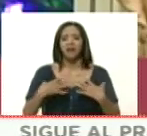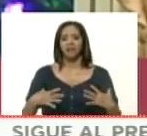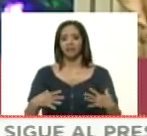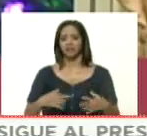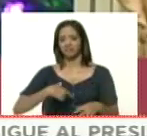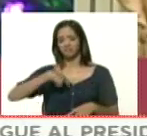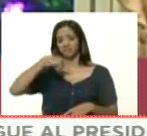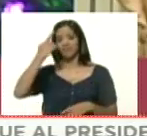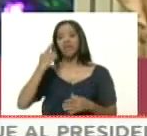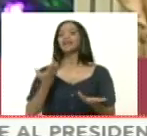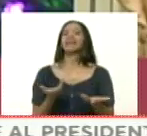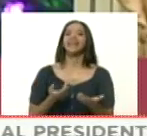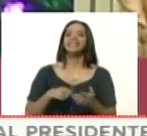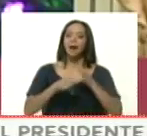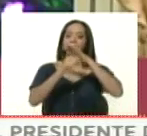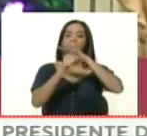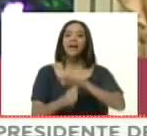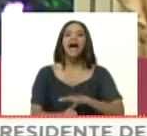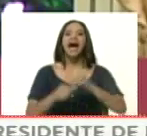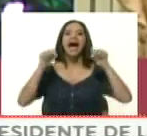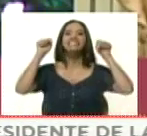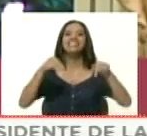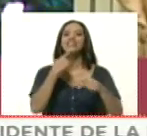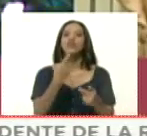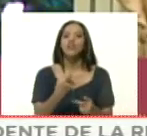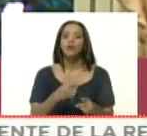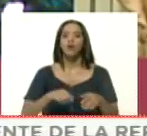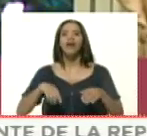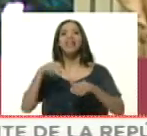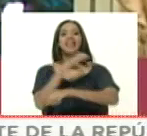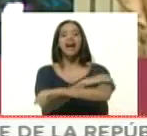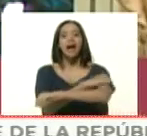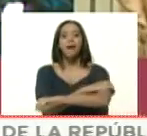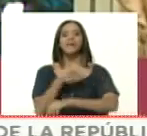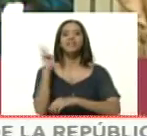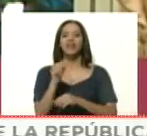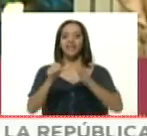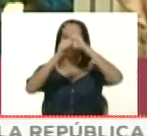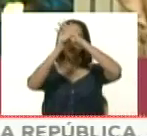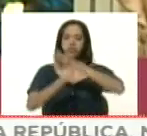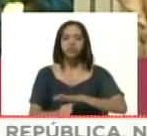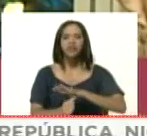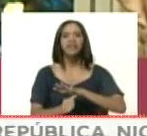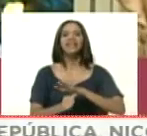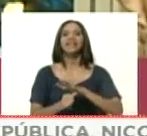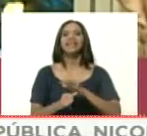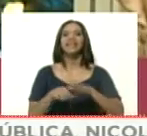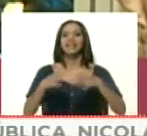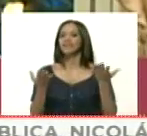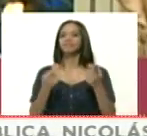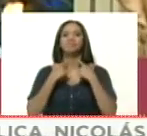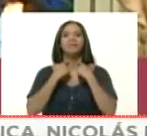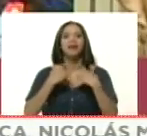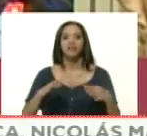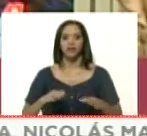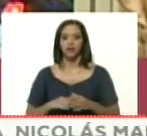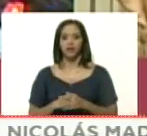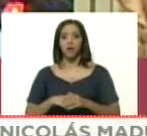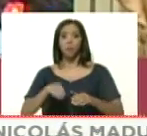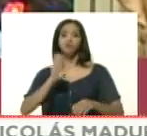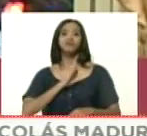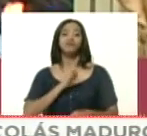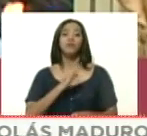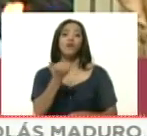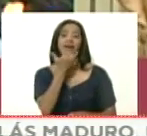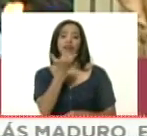que está derrotada, así lo decreto. La derecha venezolana está fracasada y derrotada por sus propios